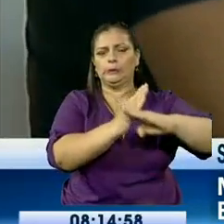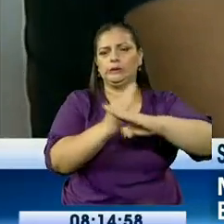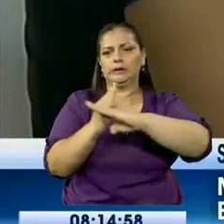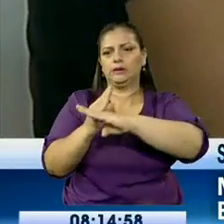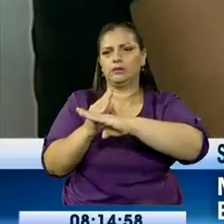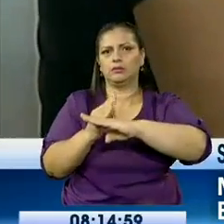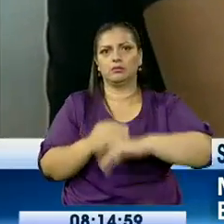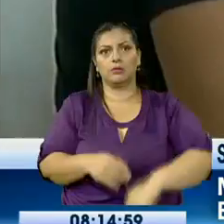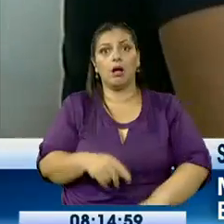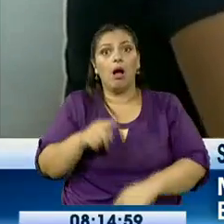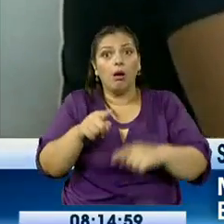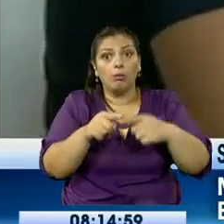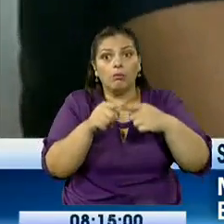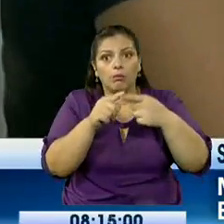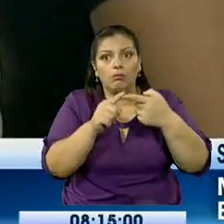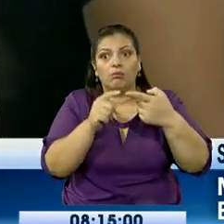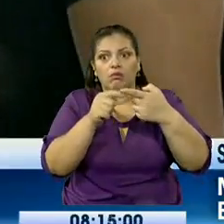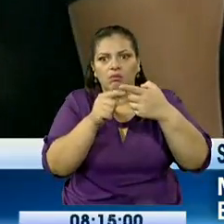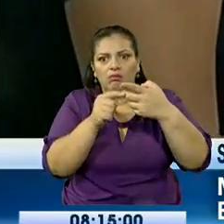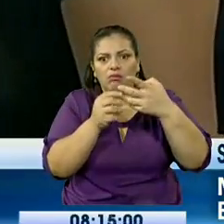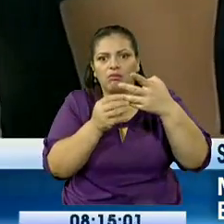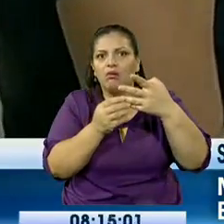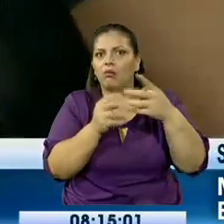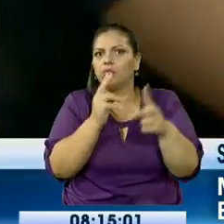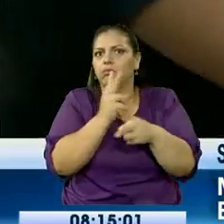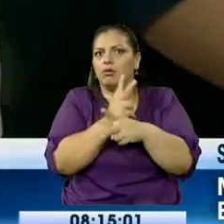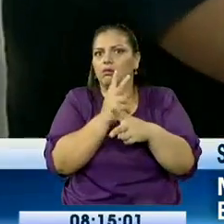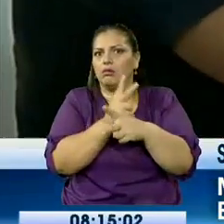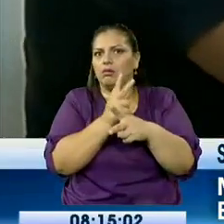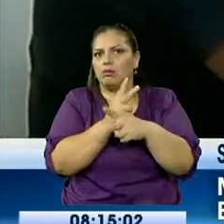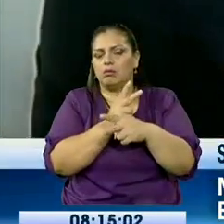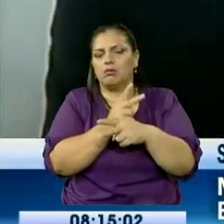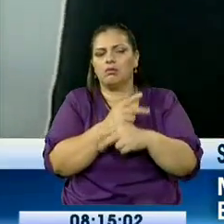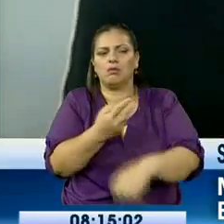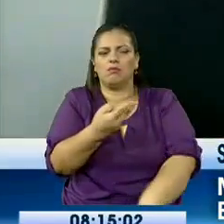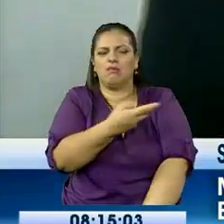enfermedades mortales, y que se complique su salud.